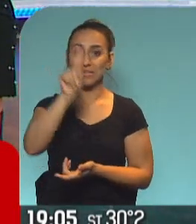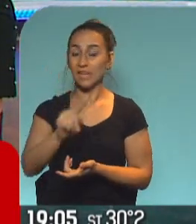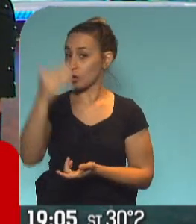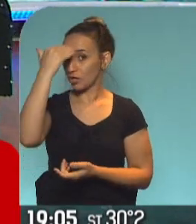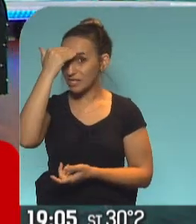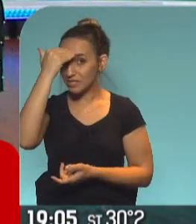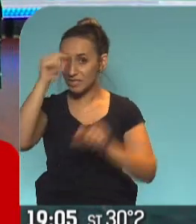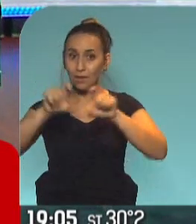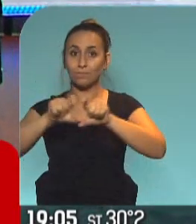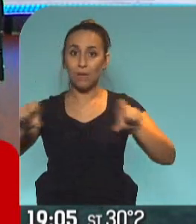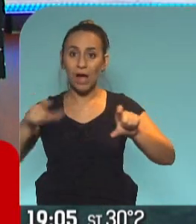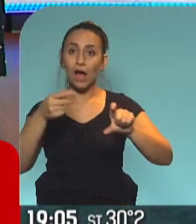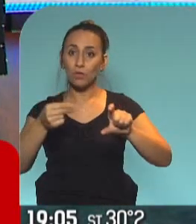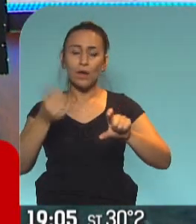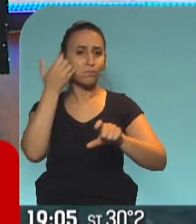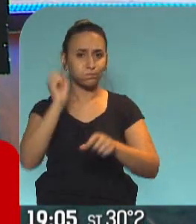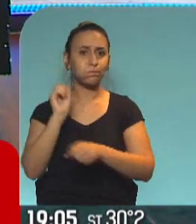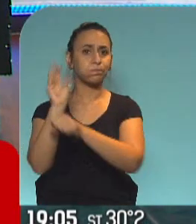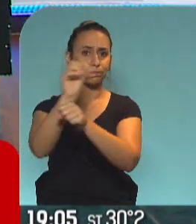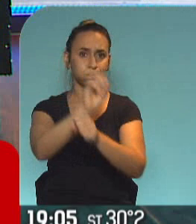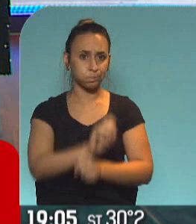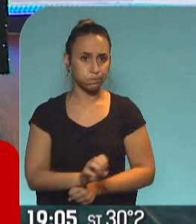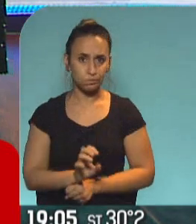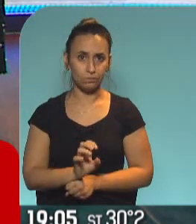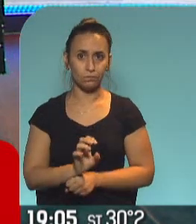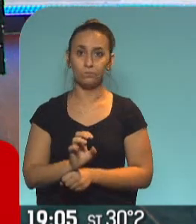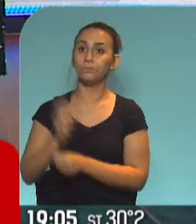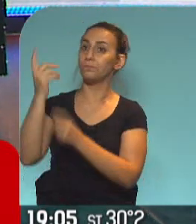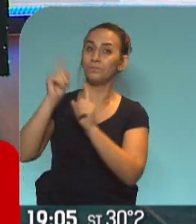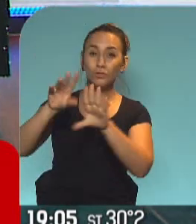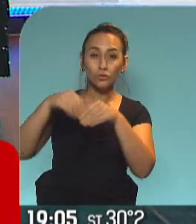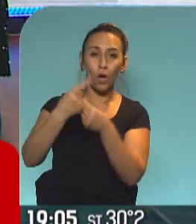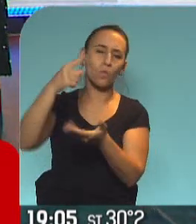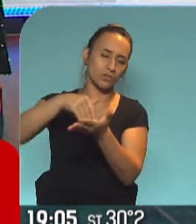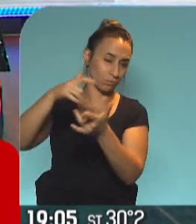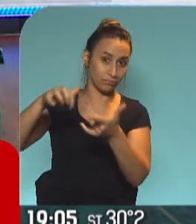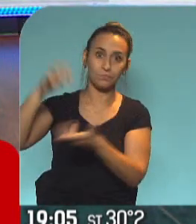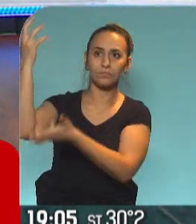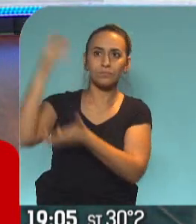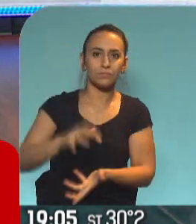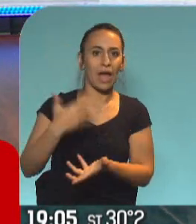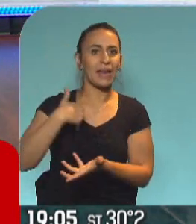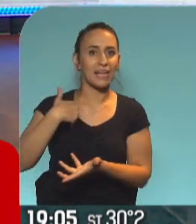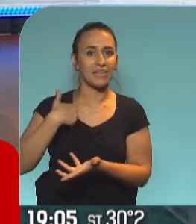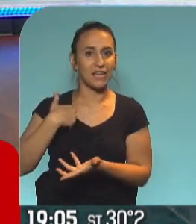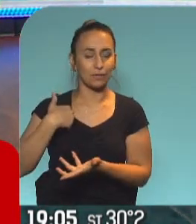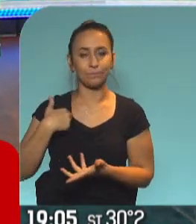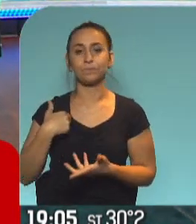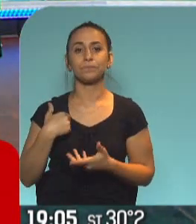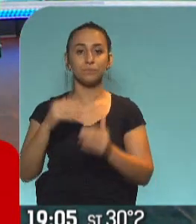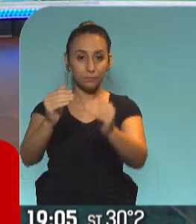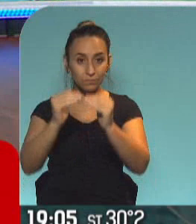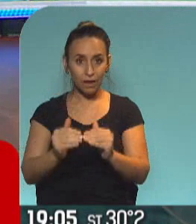1.720.115 dosis que son las distribuidas, son las vacunas que hasta aquí llegaron a la Argentina y se fueron distribuyendo. Y como ven aquí tenemos las que se